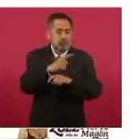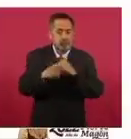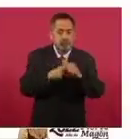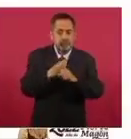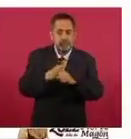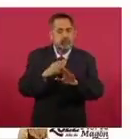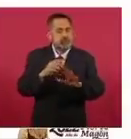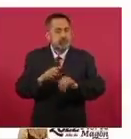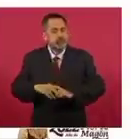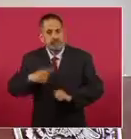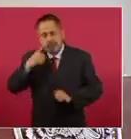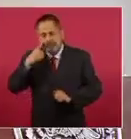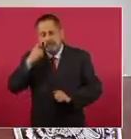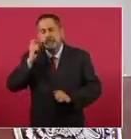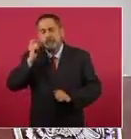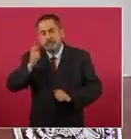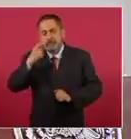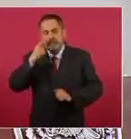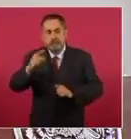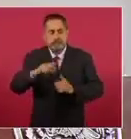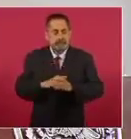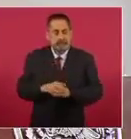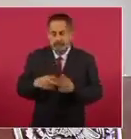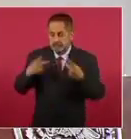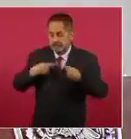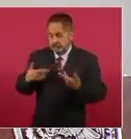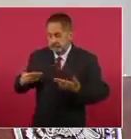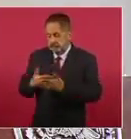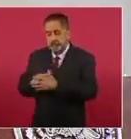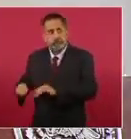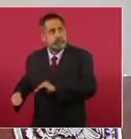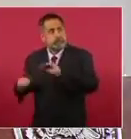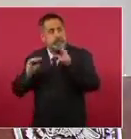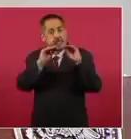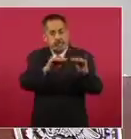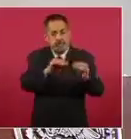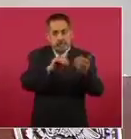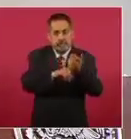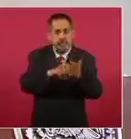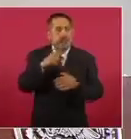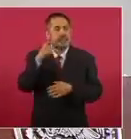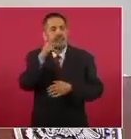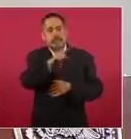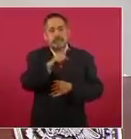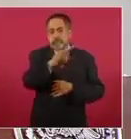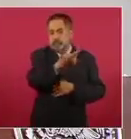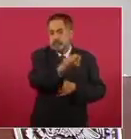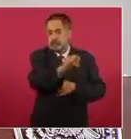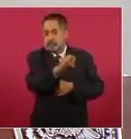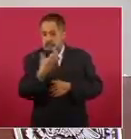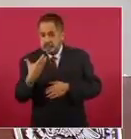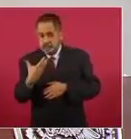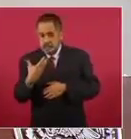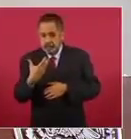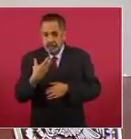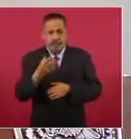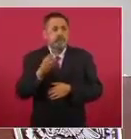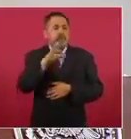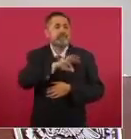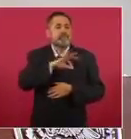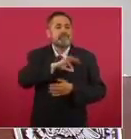en que hay que fijarnos, paisanos, paisanas, en que no cobren comisión, por eso U-Link